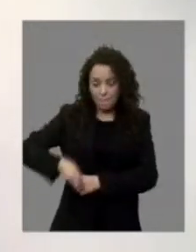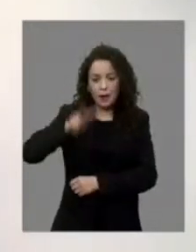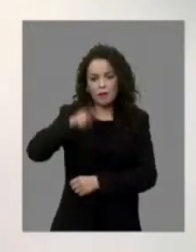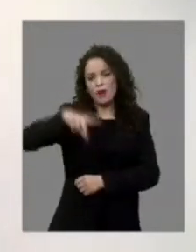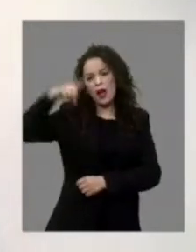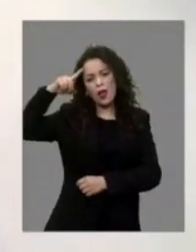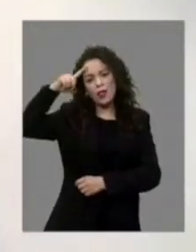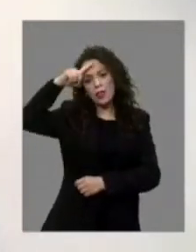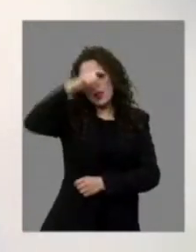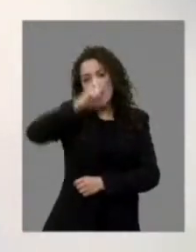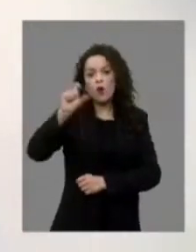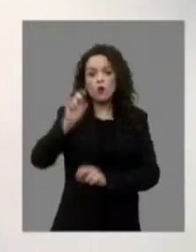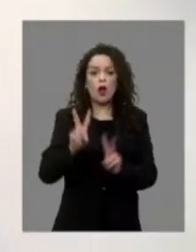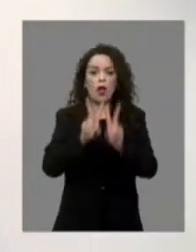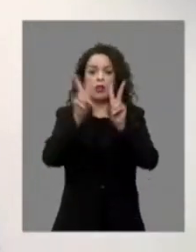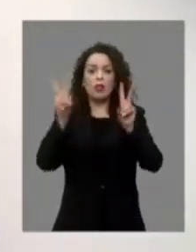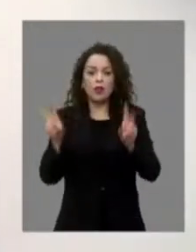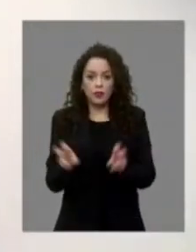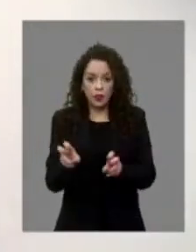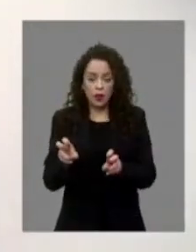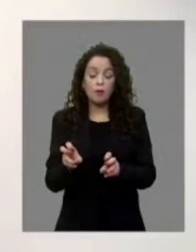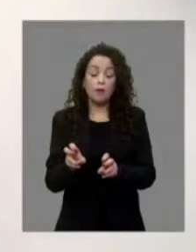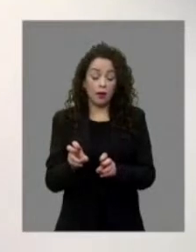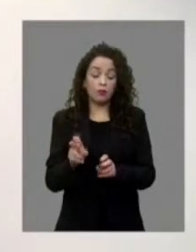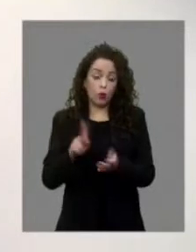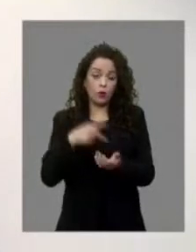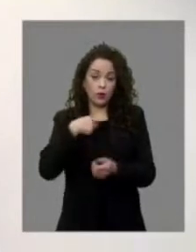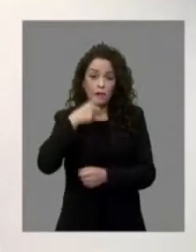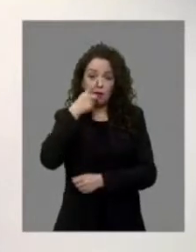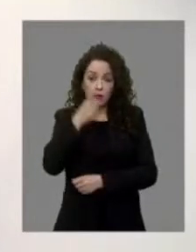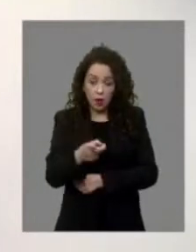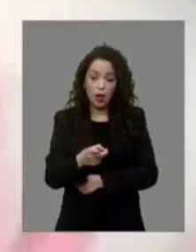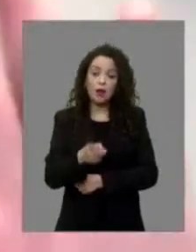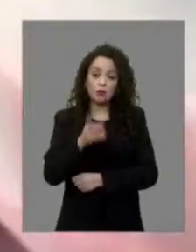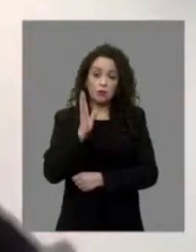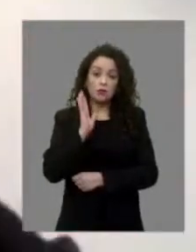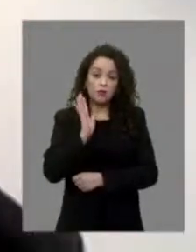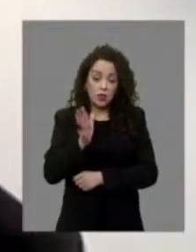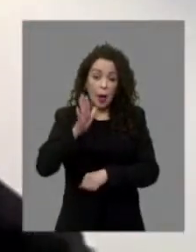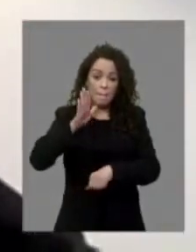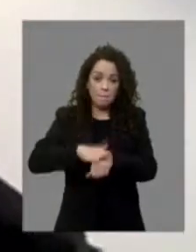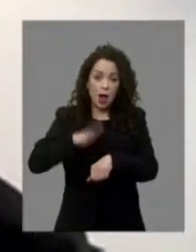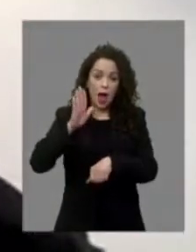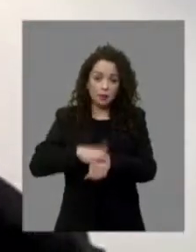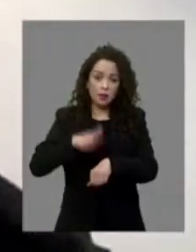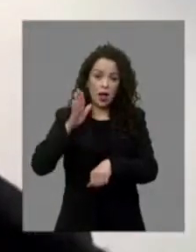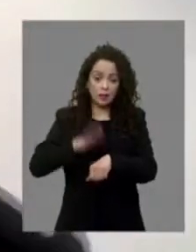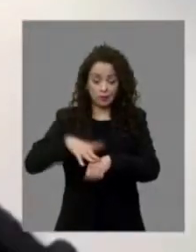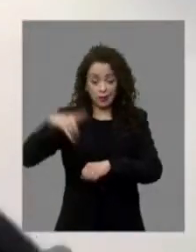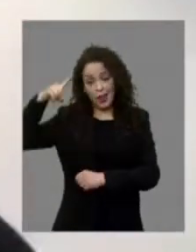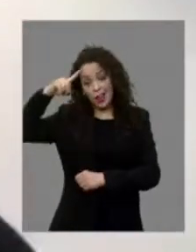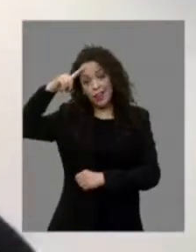estos temas, insisto, cada vez más complejos, sin que